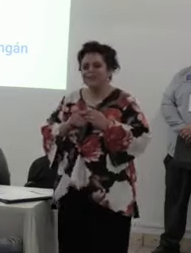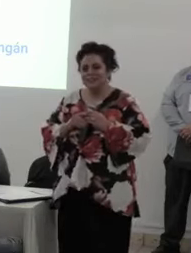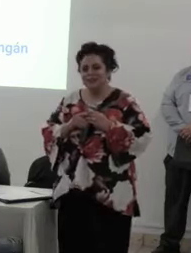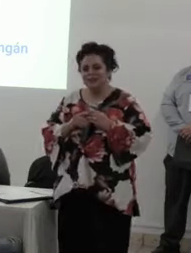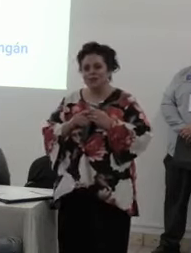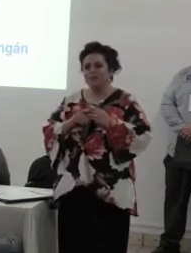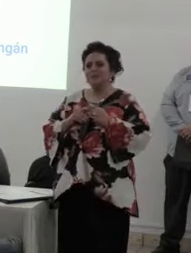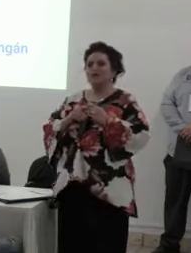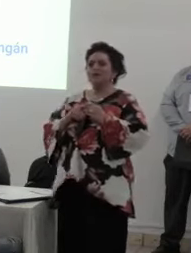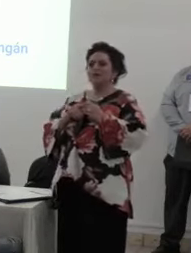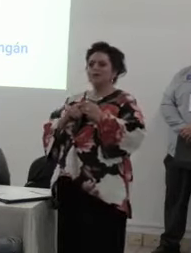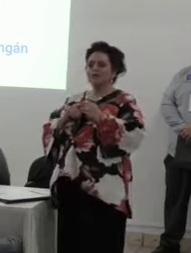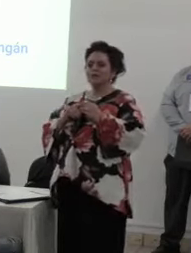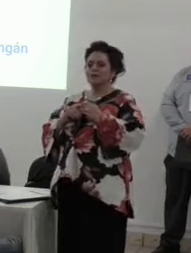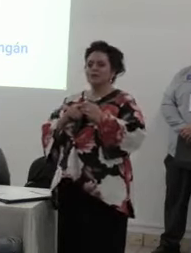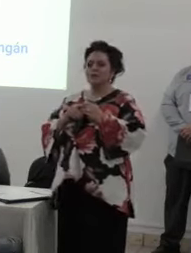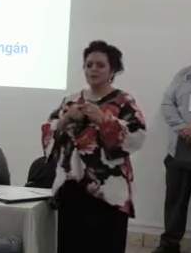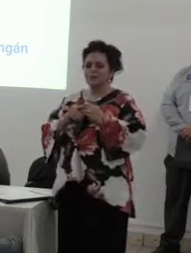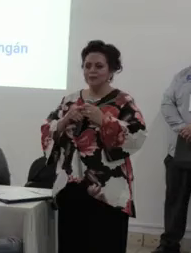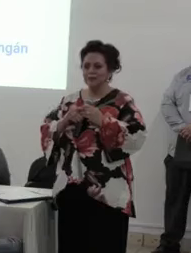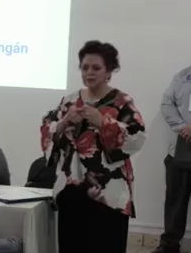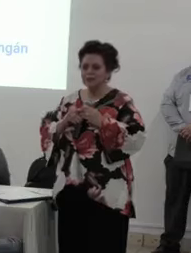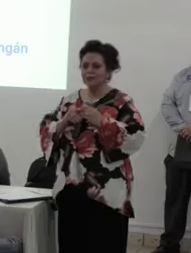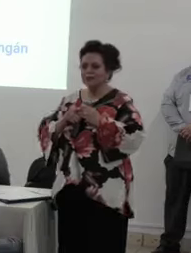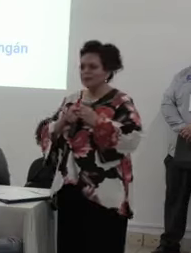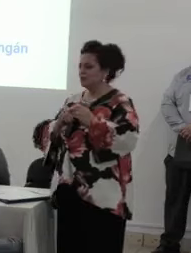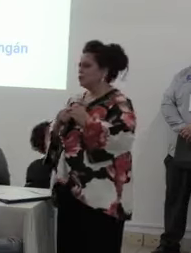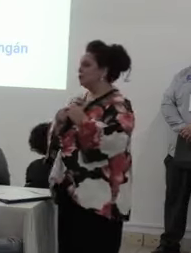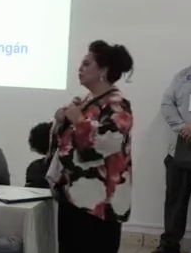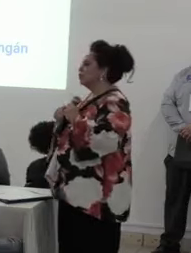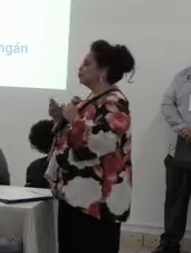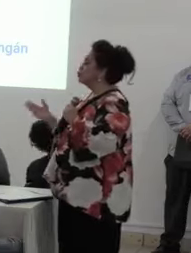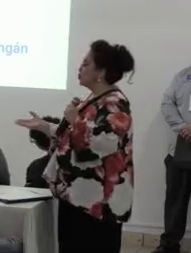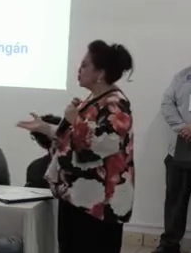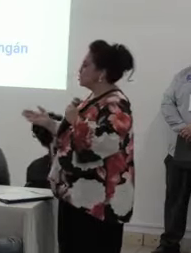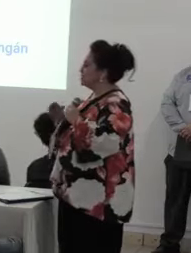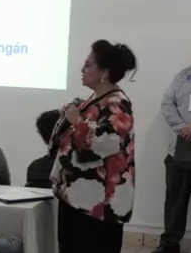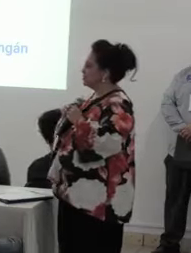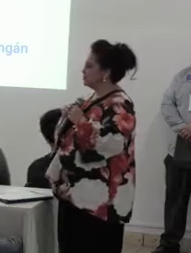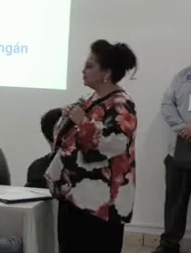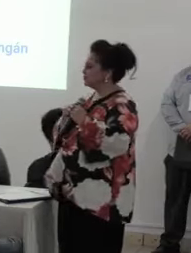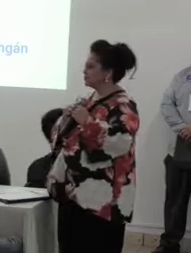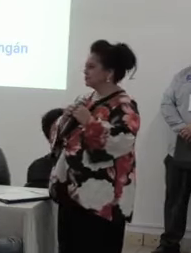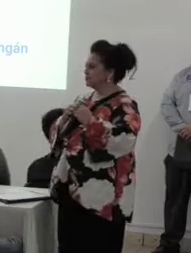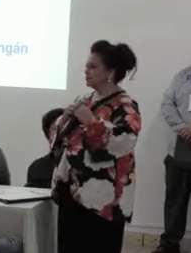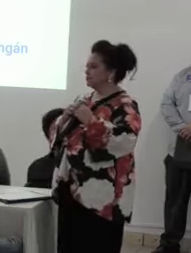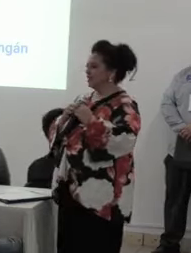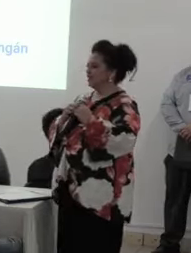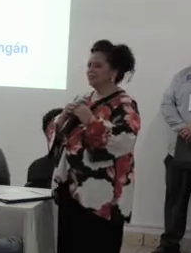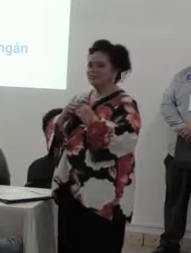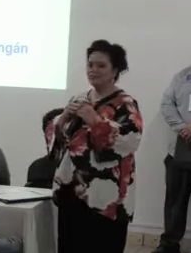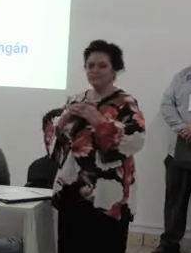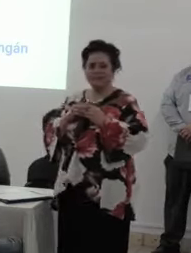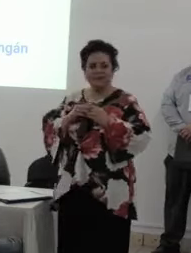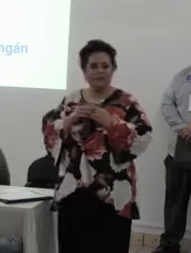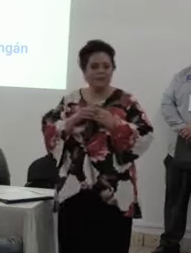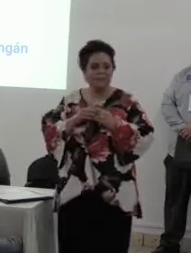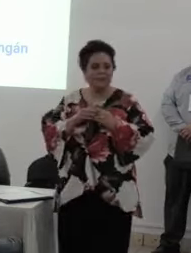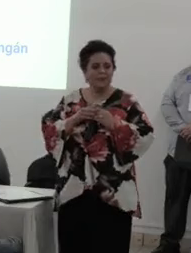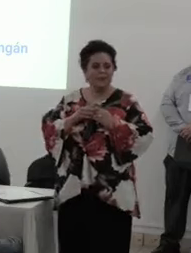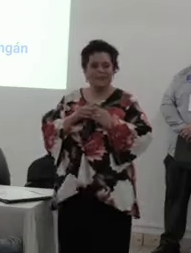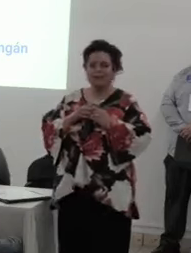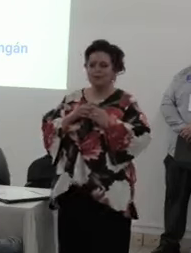finalmente felicitarlos, esperamos con mucho entusiasmo sus propuestas y decirles